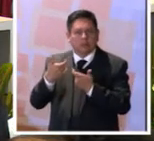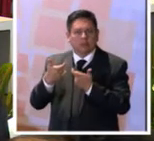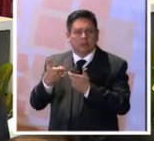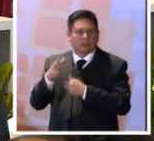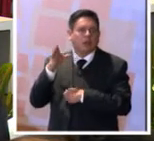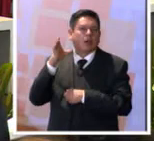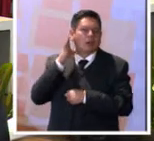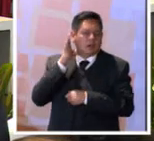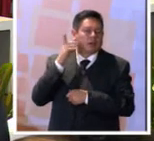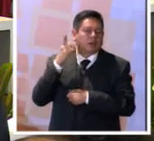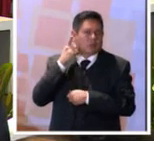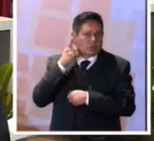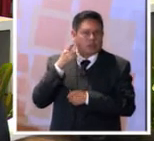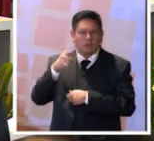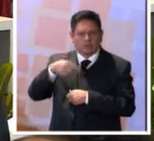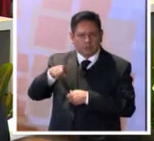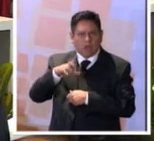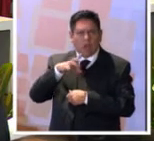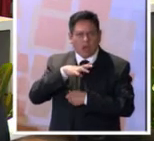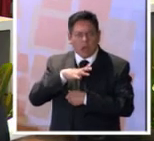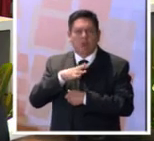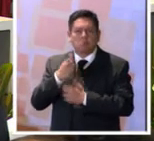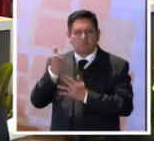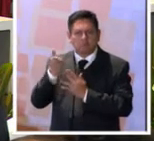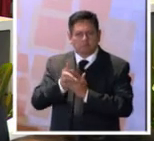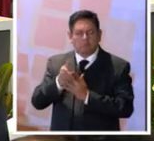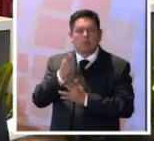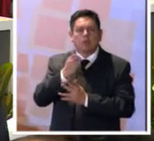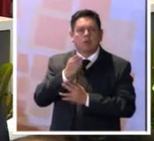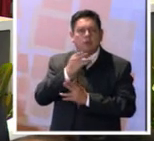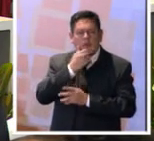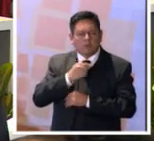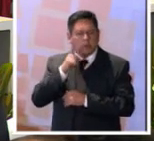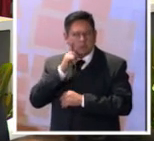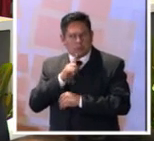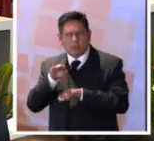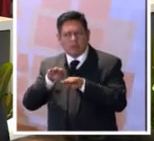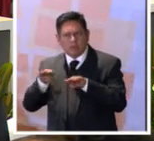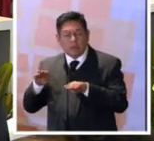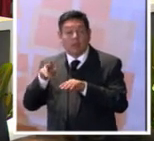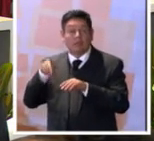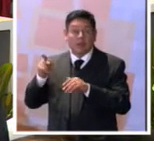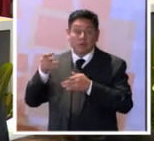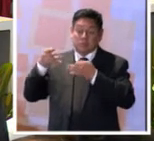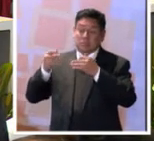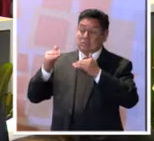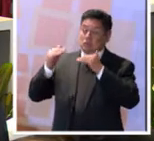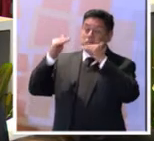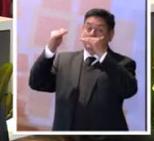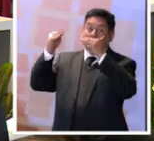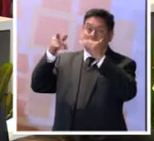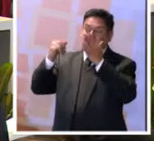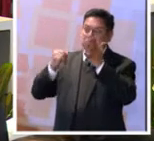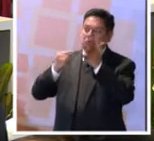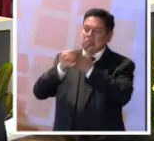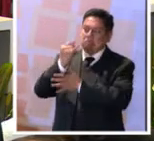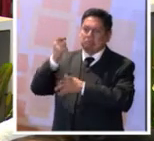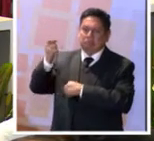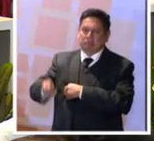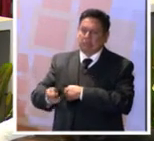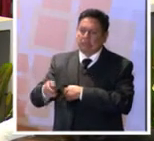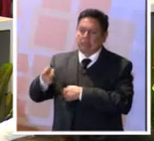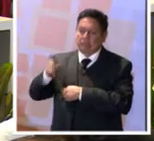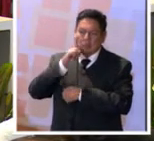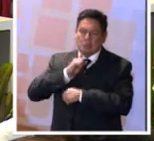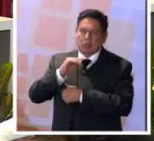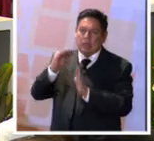del Estado, una interpretación distinta de la Sala Superior hizo que fuera el Estado con menos representación de mujeres en